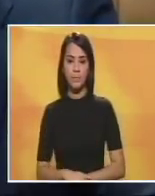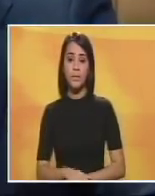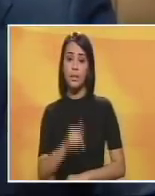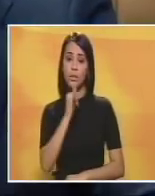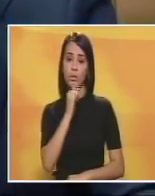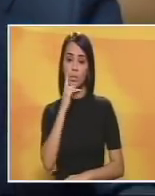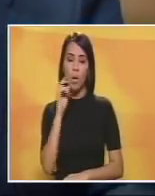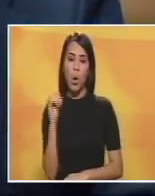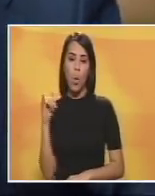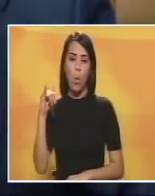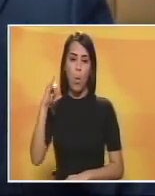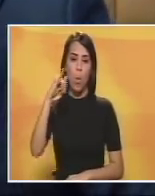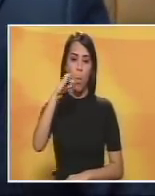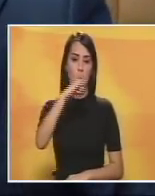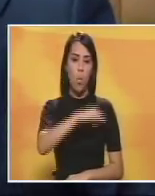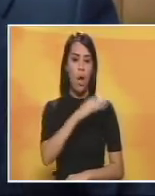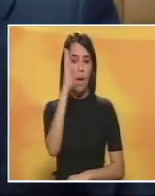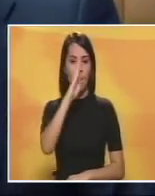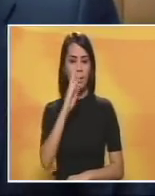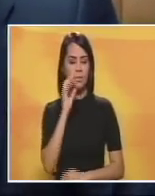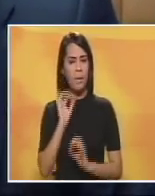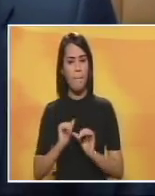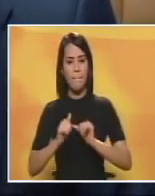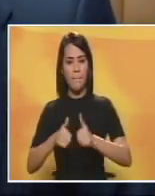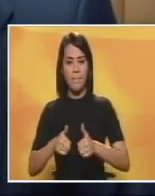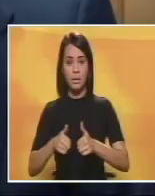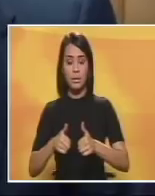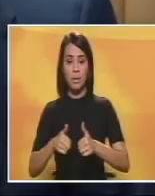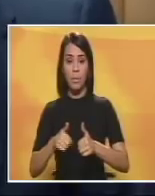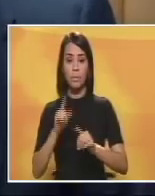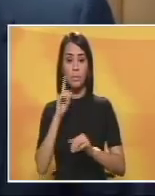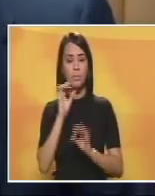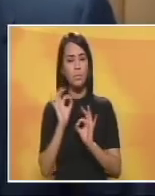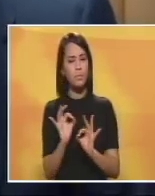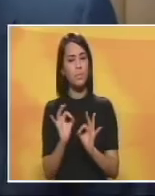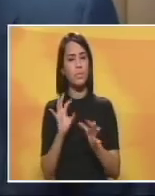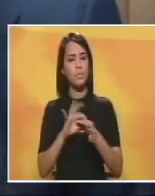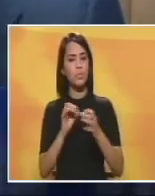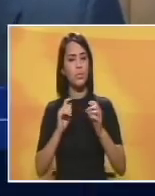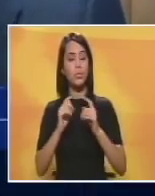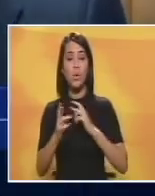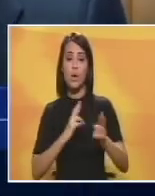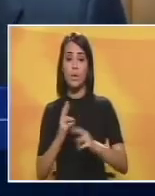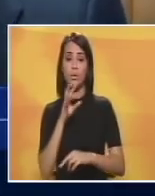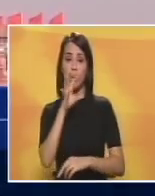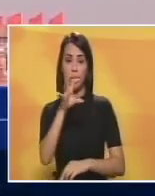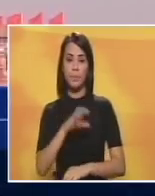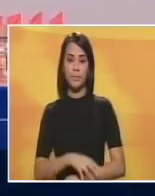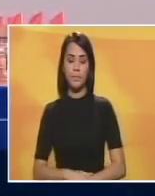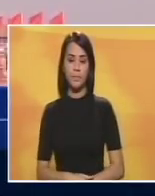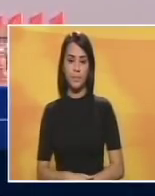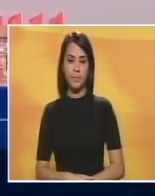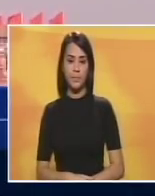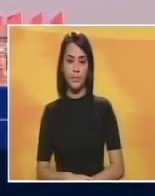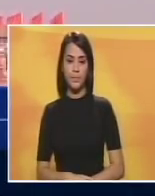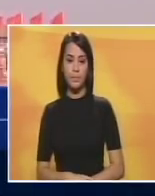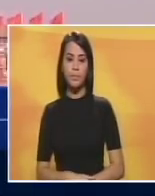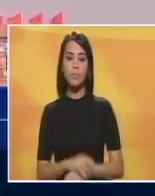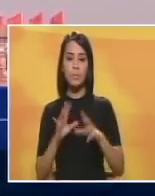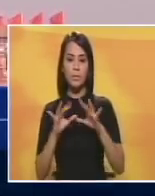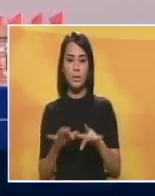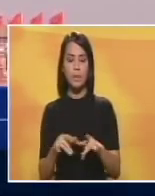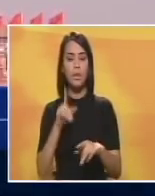expresó durante un viaje a Brasil, donde iniciará su primera gira suramericana para fortalecer las relaciones de su nación. El funcionario